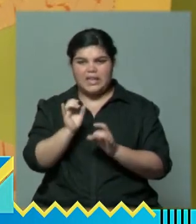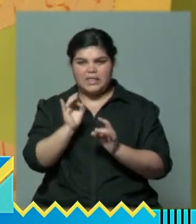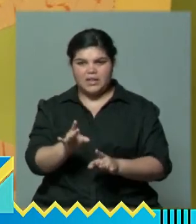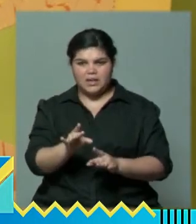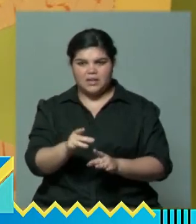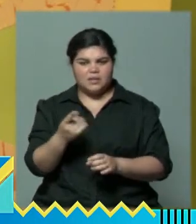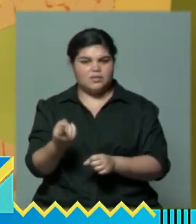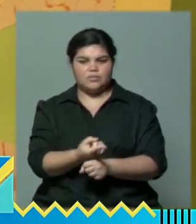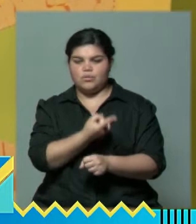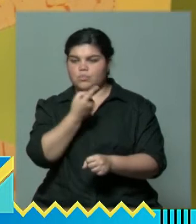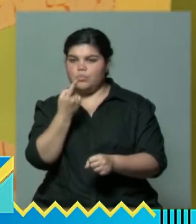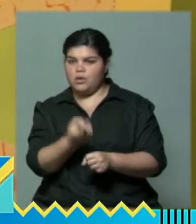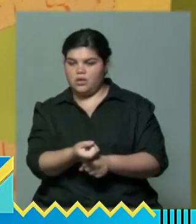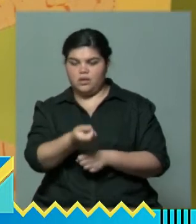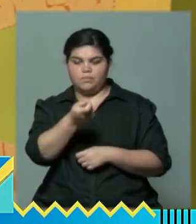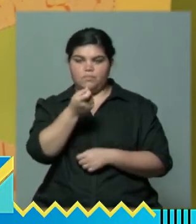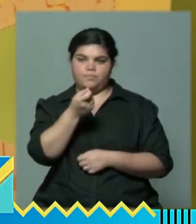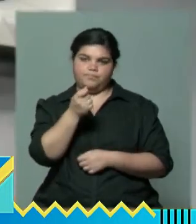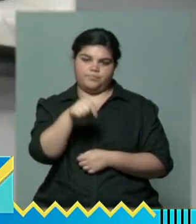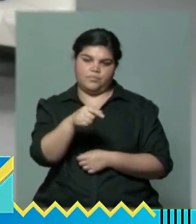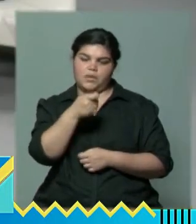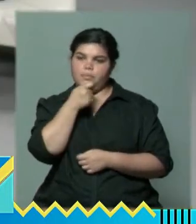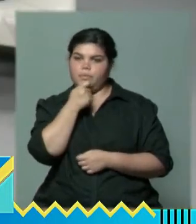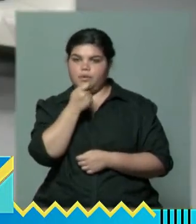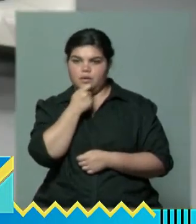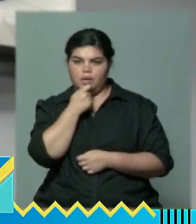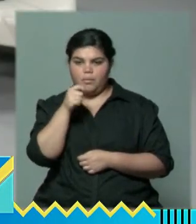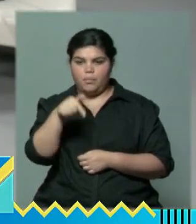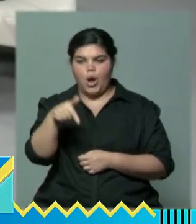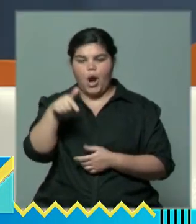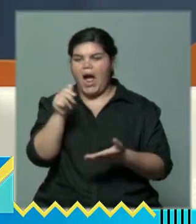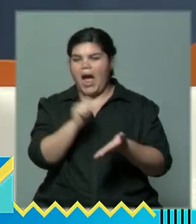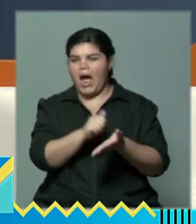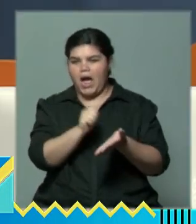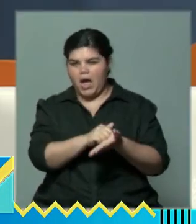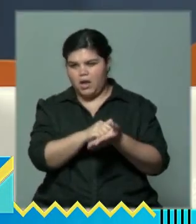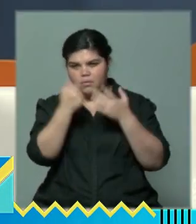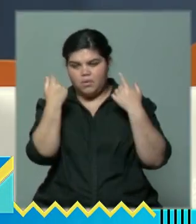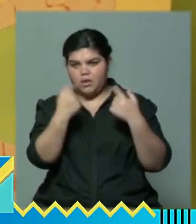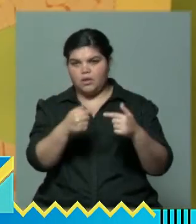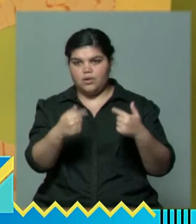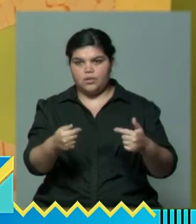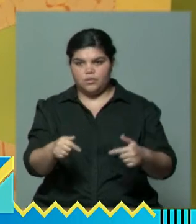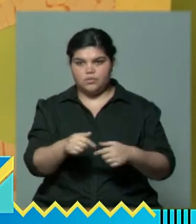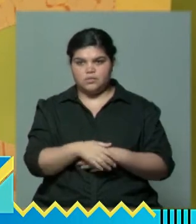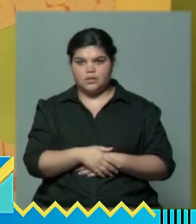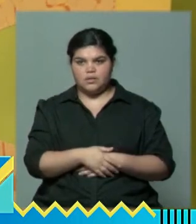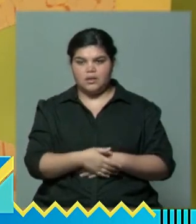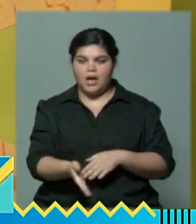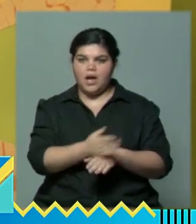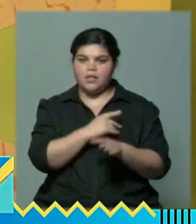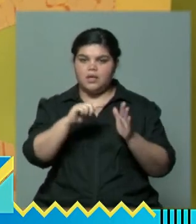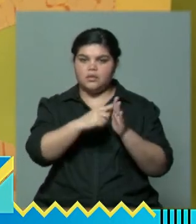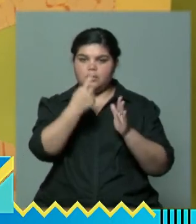no puede ser que en el caso del elemento contundente o punzante que se había votado en el artículo